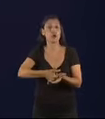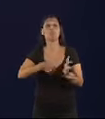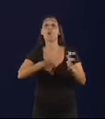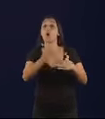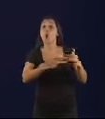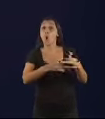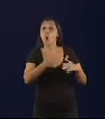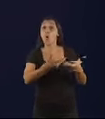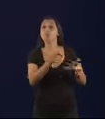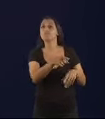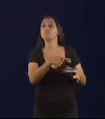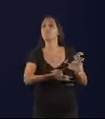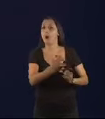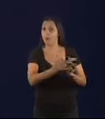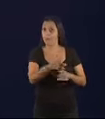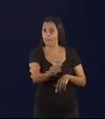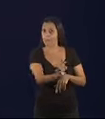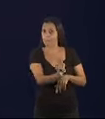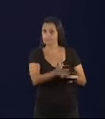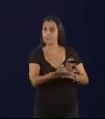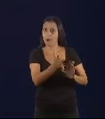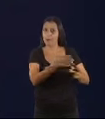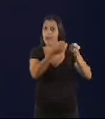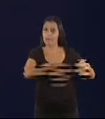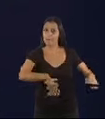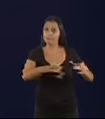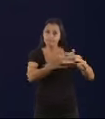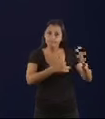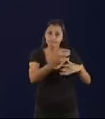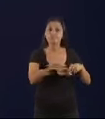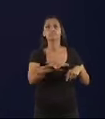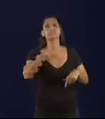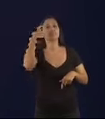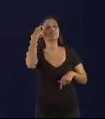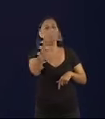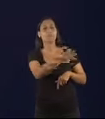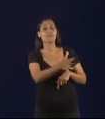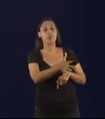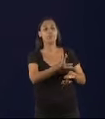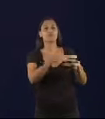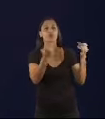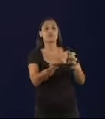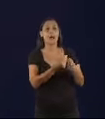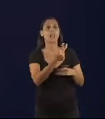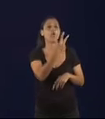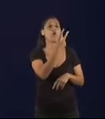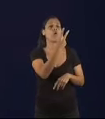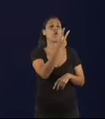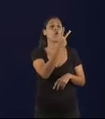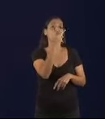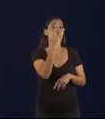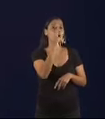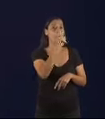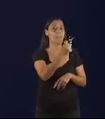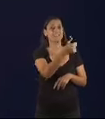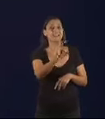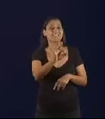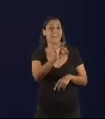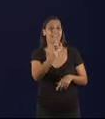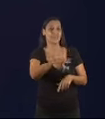comenzar este mismo mes y van se estima que van a emplear cerca de 2 1600